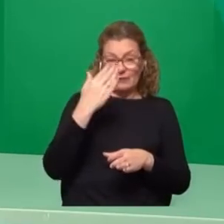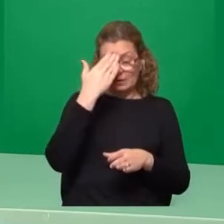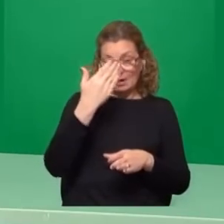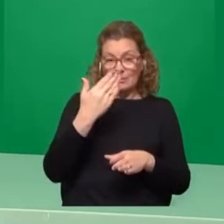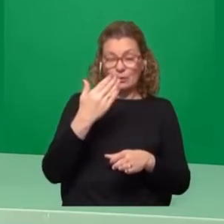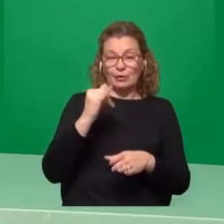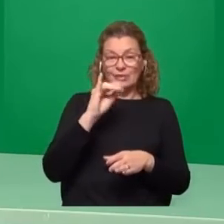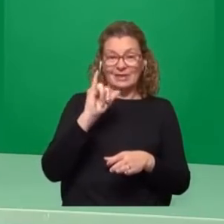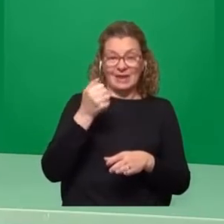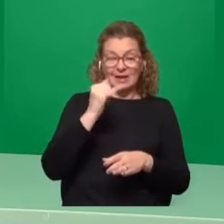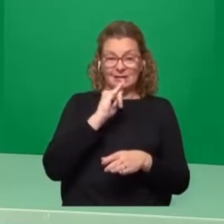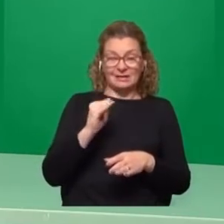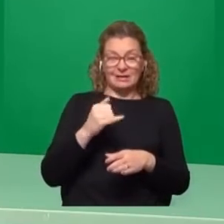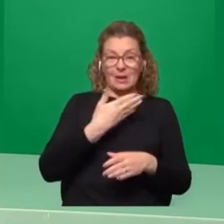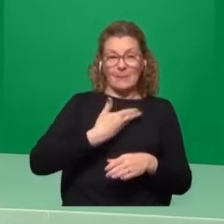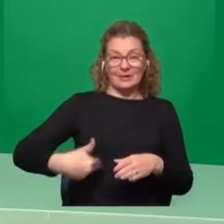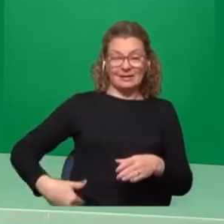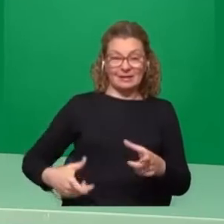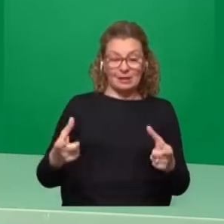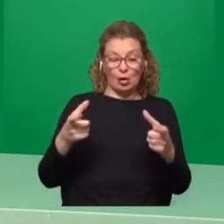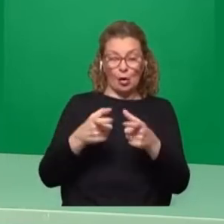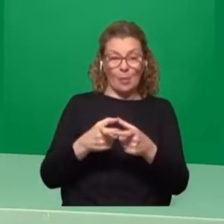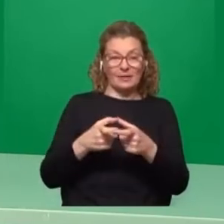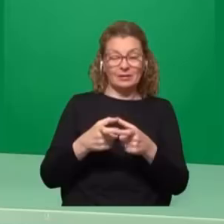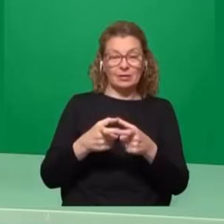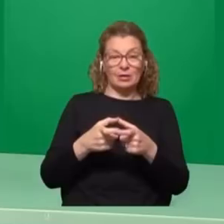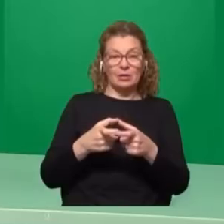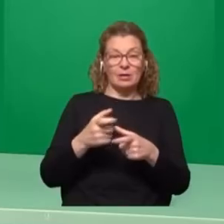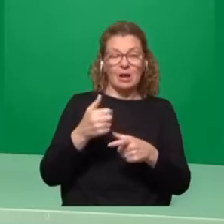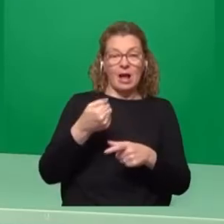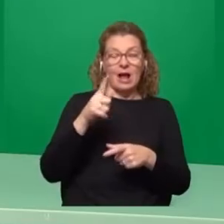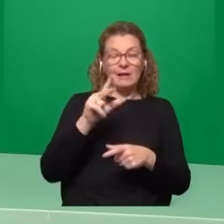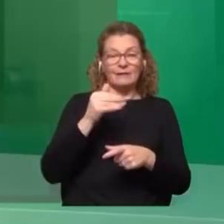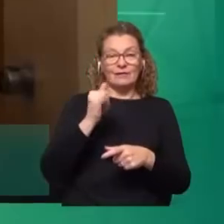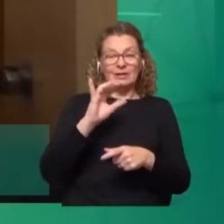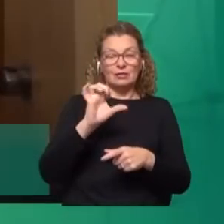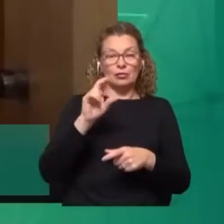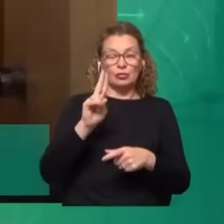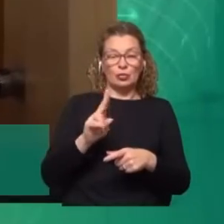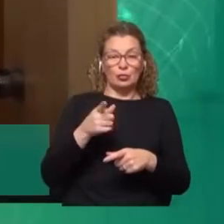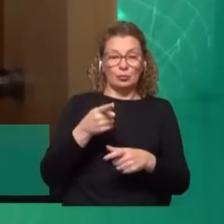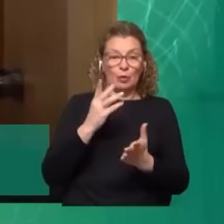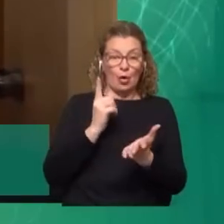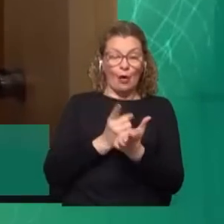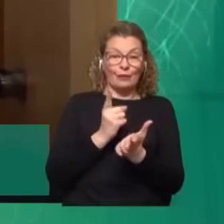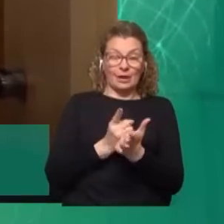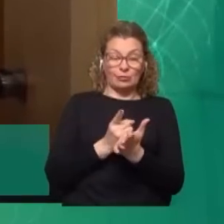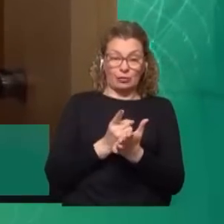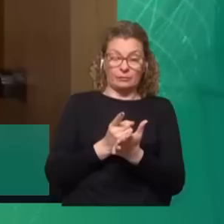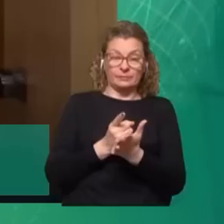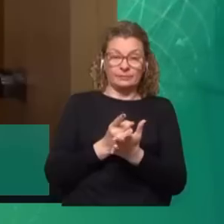el presidente de la comisión técnica mixta de salto grande Carlos alviso tenemos la obligación desde